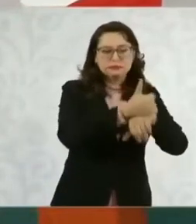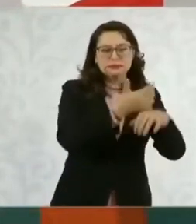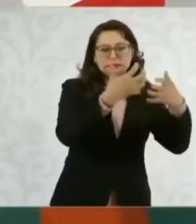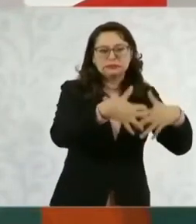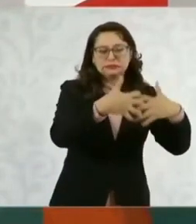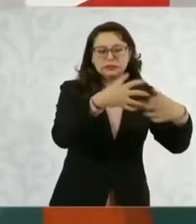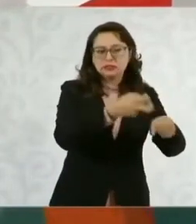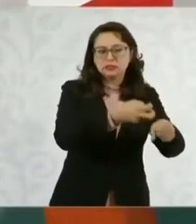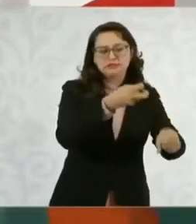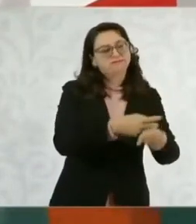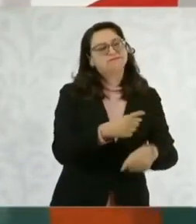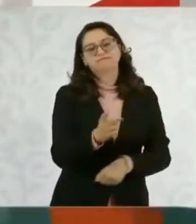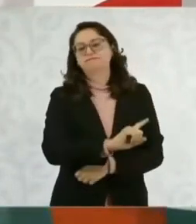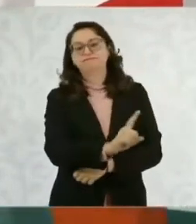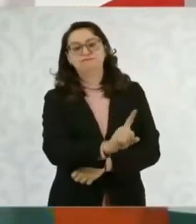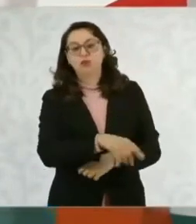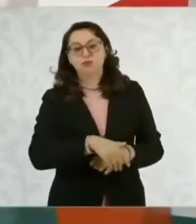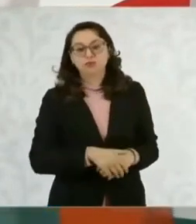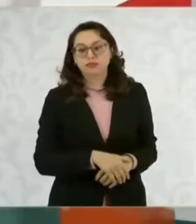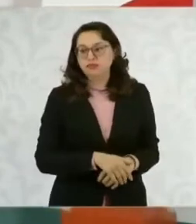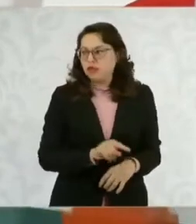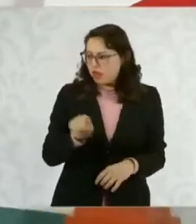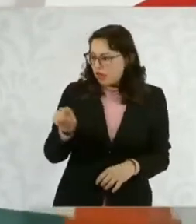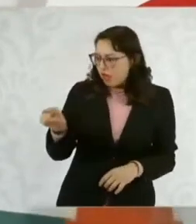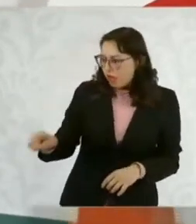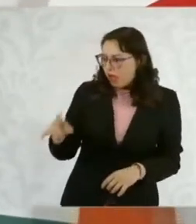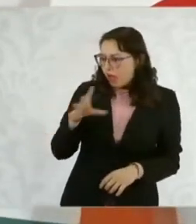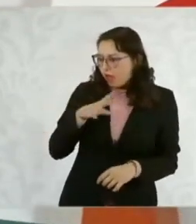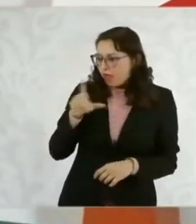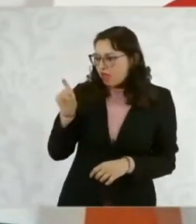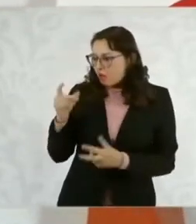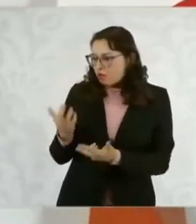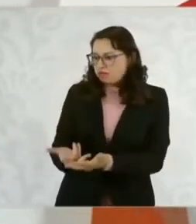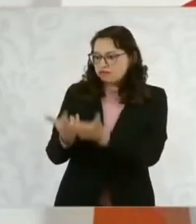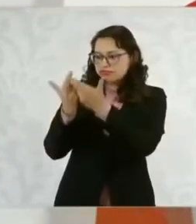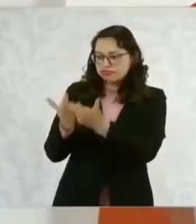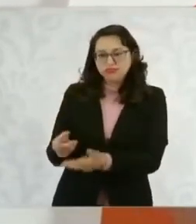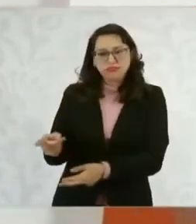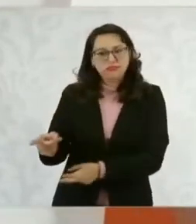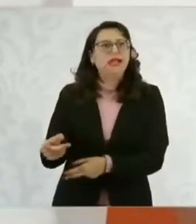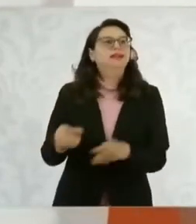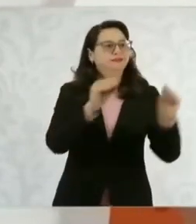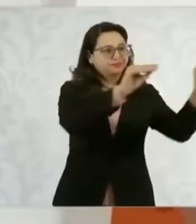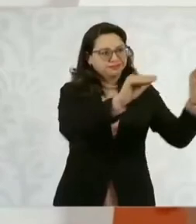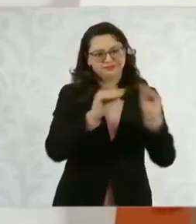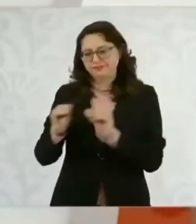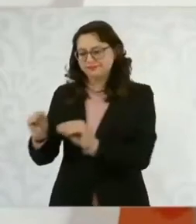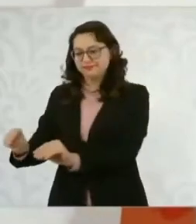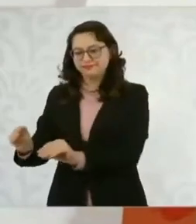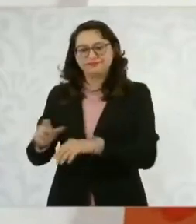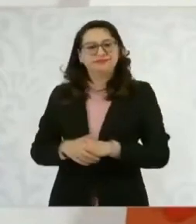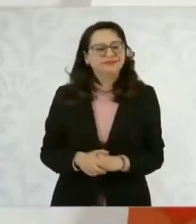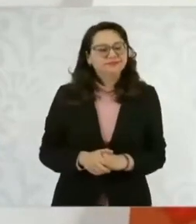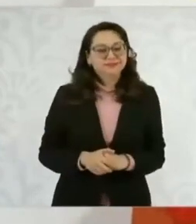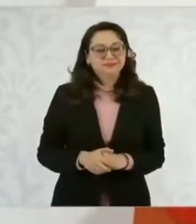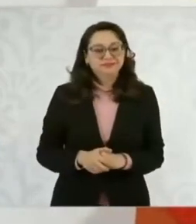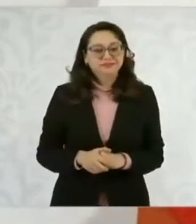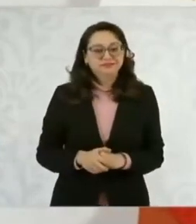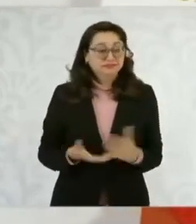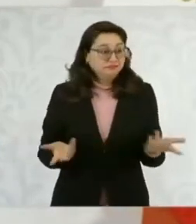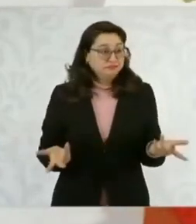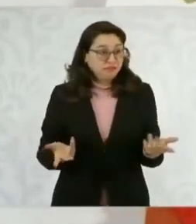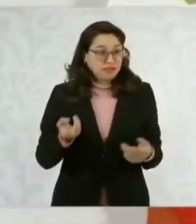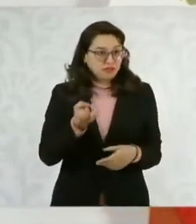pongan cerveceras en Mexicali, sino en los lugares en donde hay agua, como fue el caso de Constellation Brands, se llama,